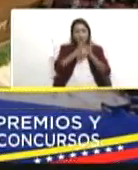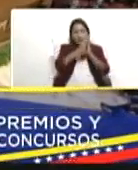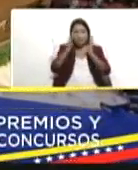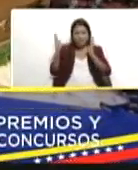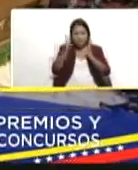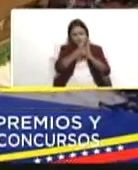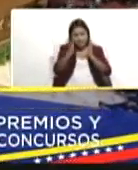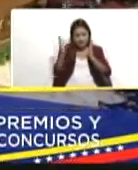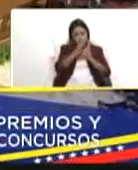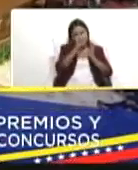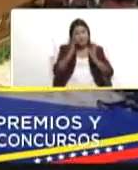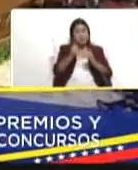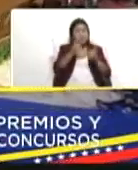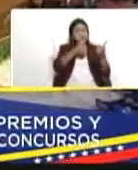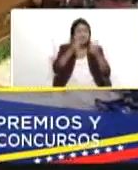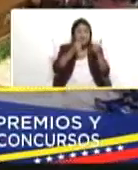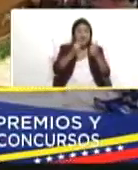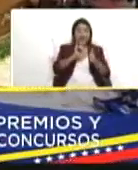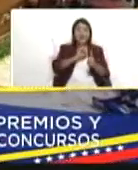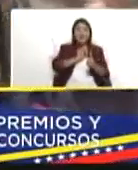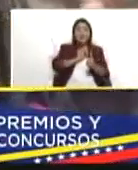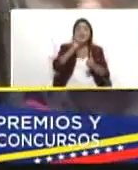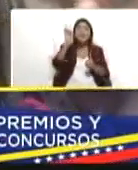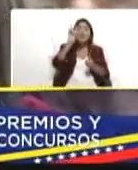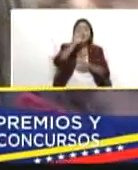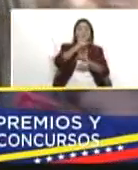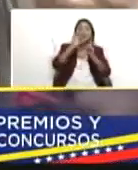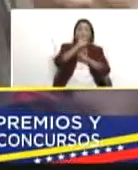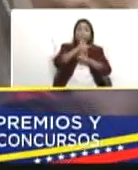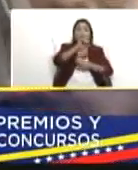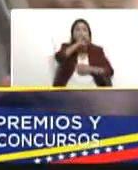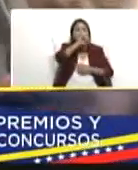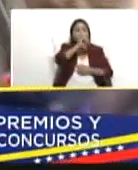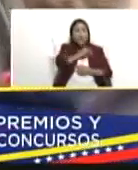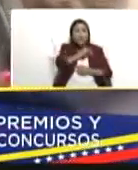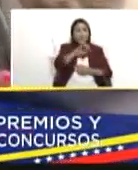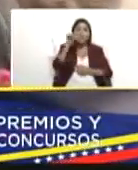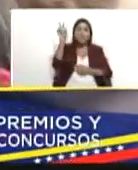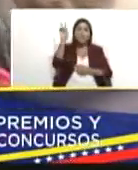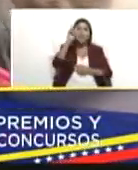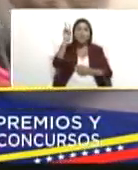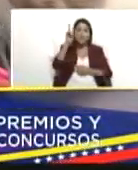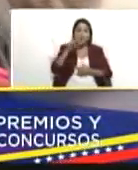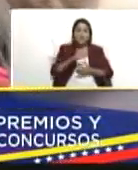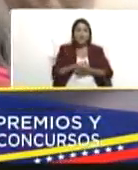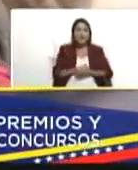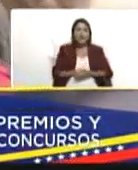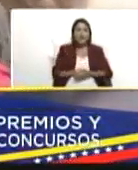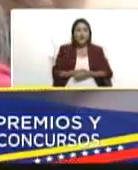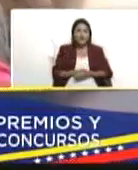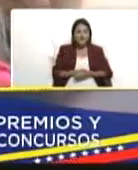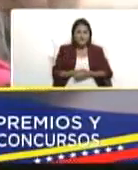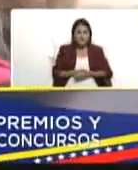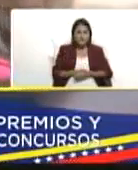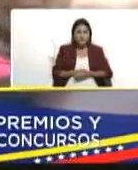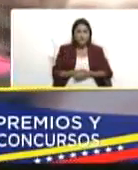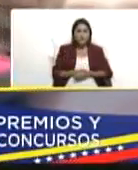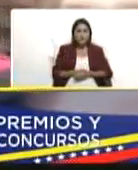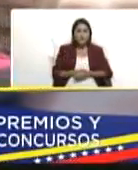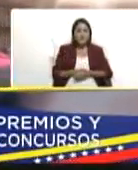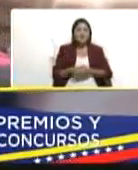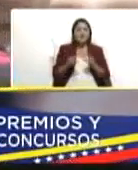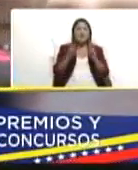de la identidad venezolana del amor por Venezuela de la nueva venezolanidad